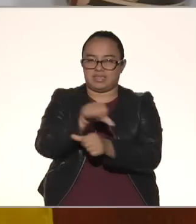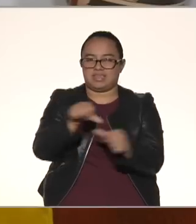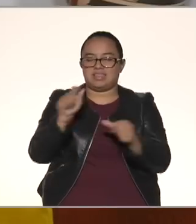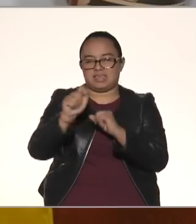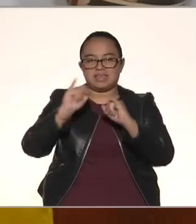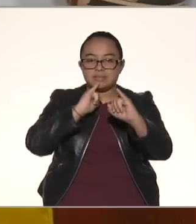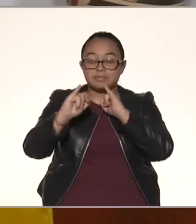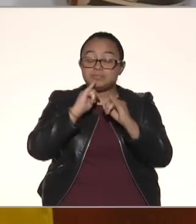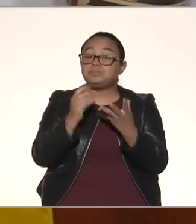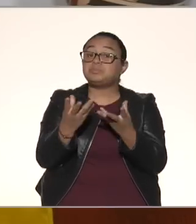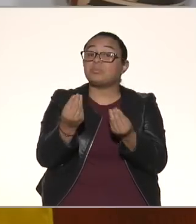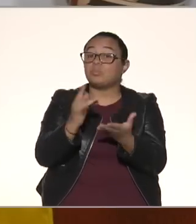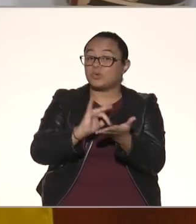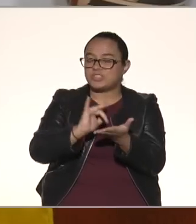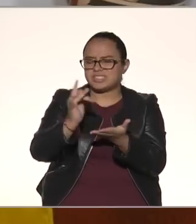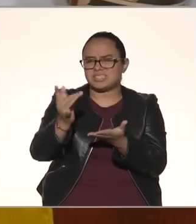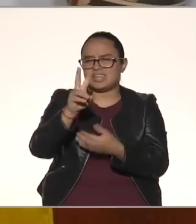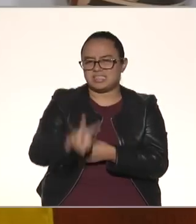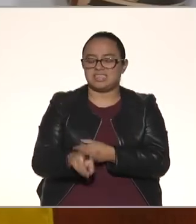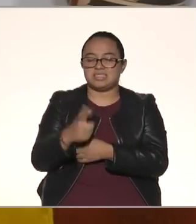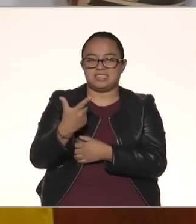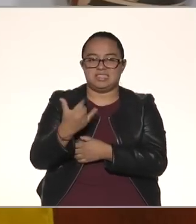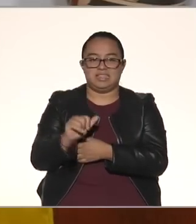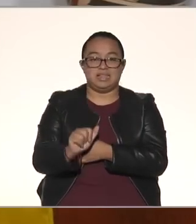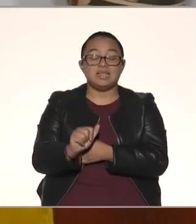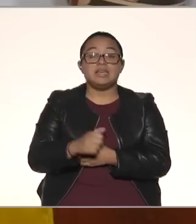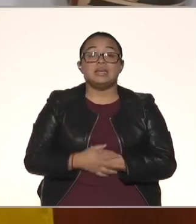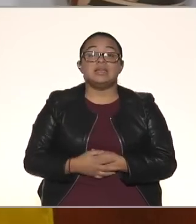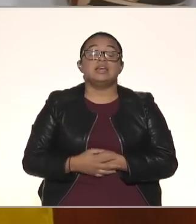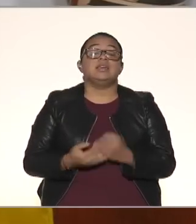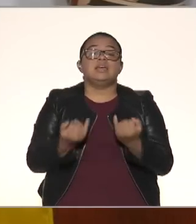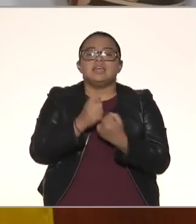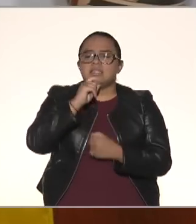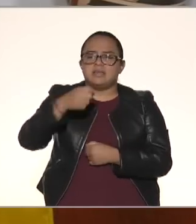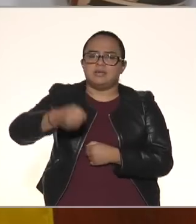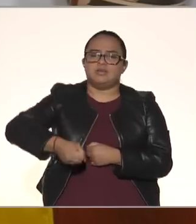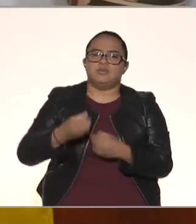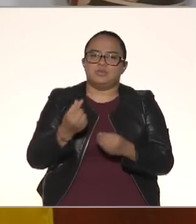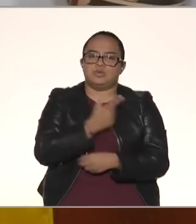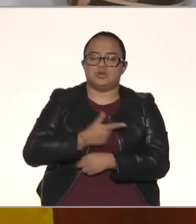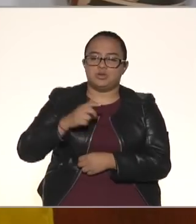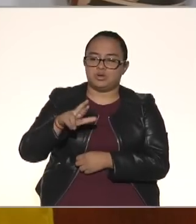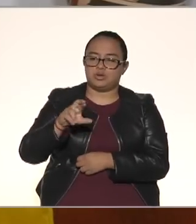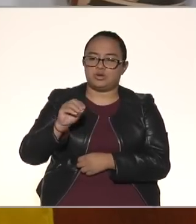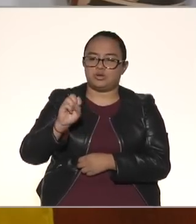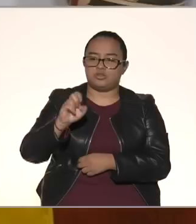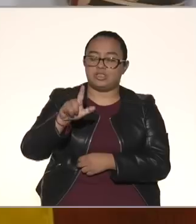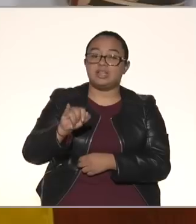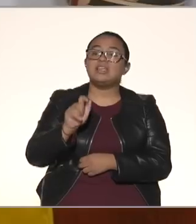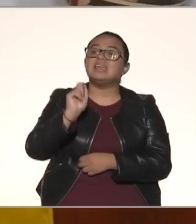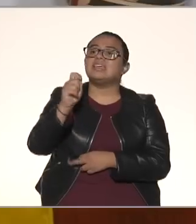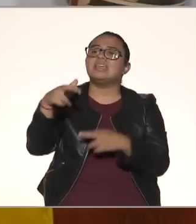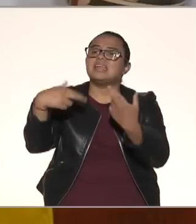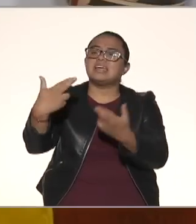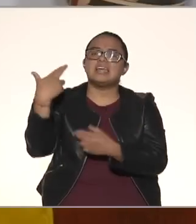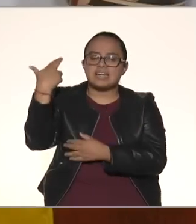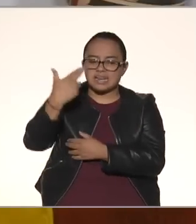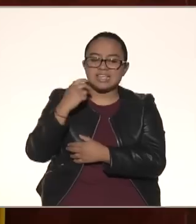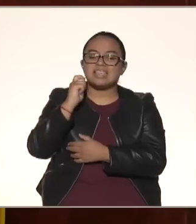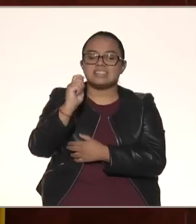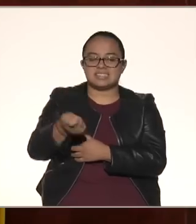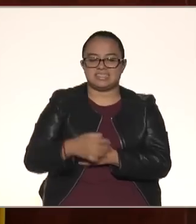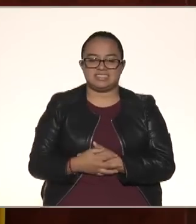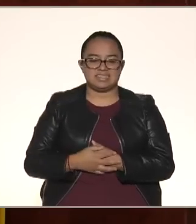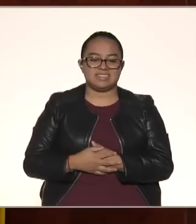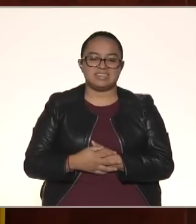Gracias, muchísimas gracias, Lía. Y también quiero saludar con muchísimo gusto a Roselín, que nos va a contar qué trajeron los reyes, Roms. Híjole,